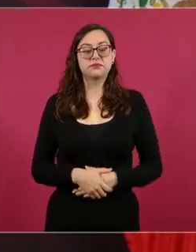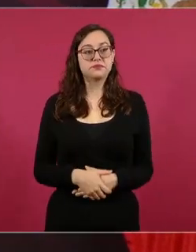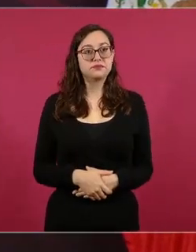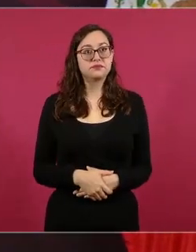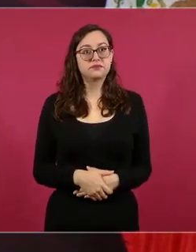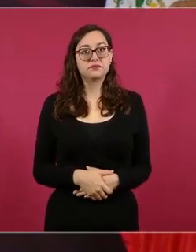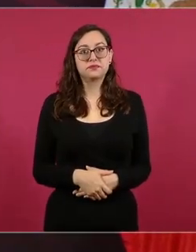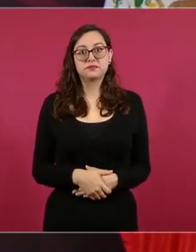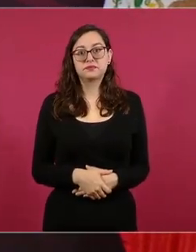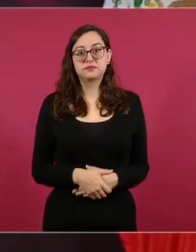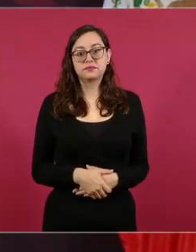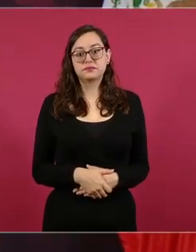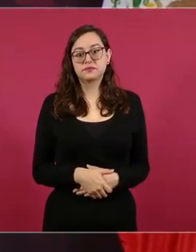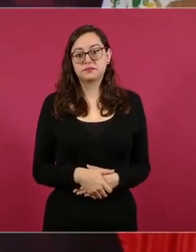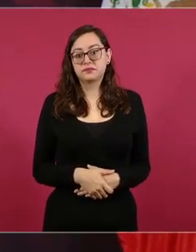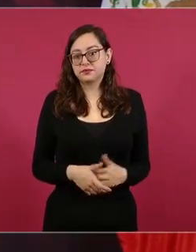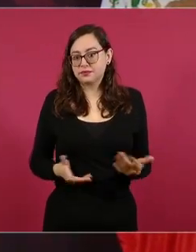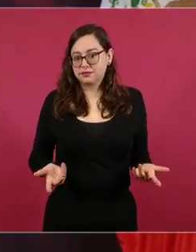Porque este dinero